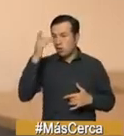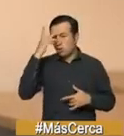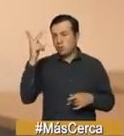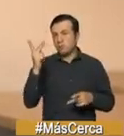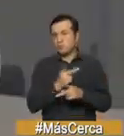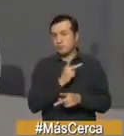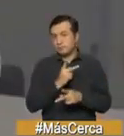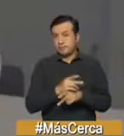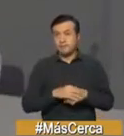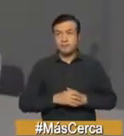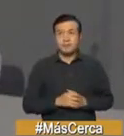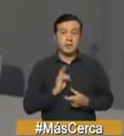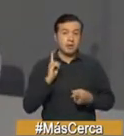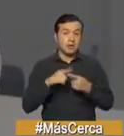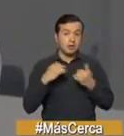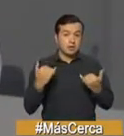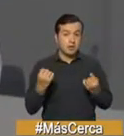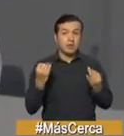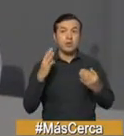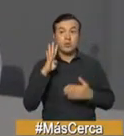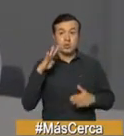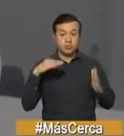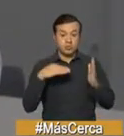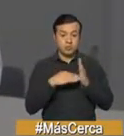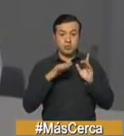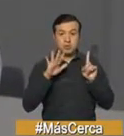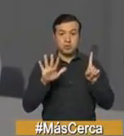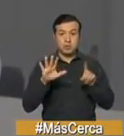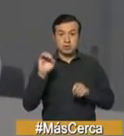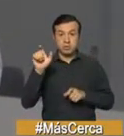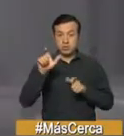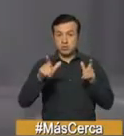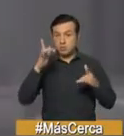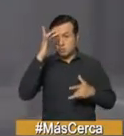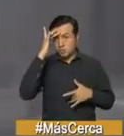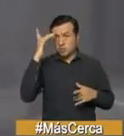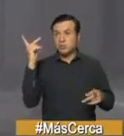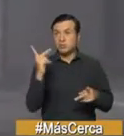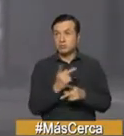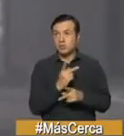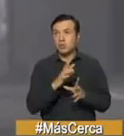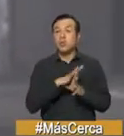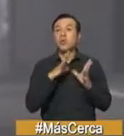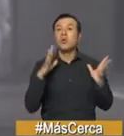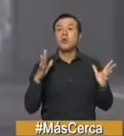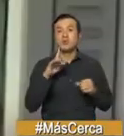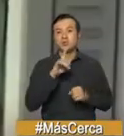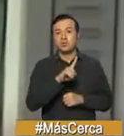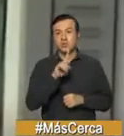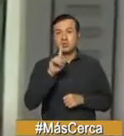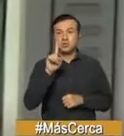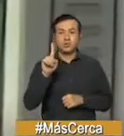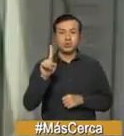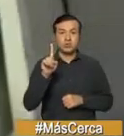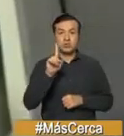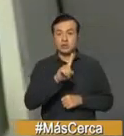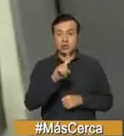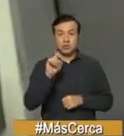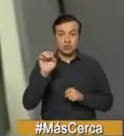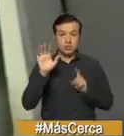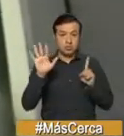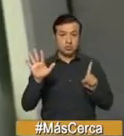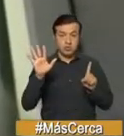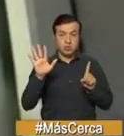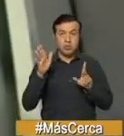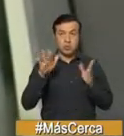enfermedad hasta el momento hay 4.600 casos confirmados y un total de 106 muertos según el balance